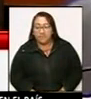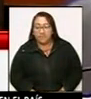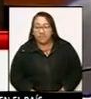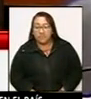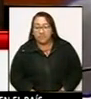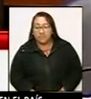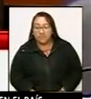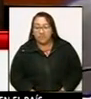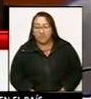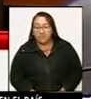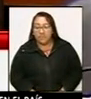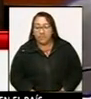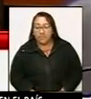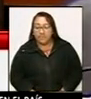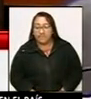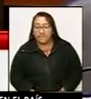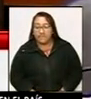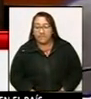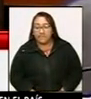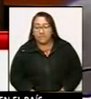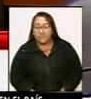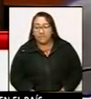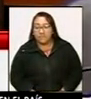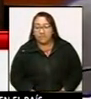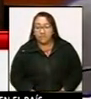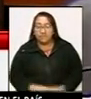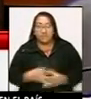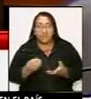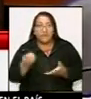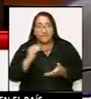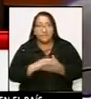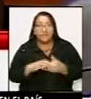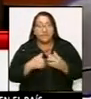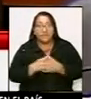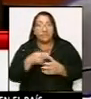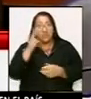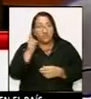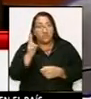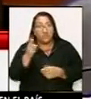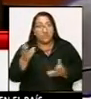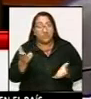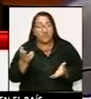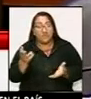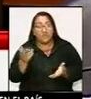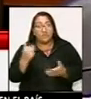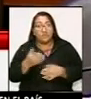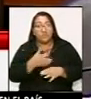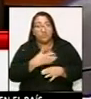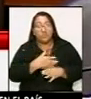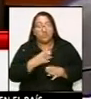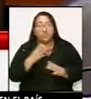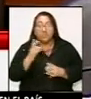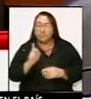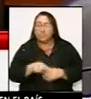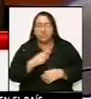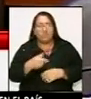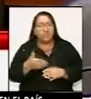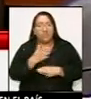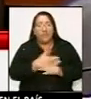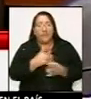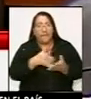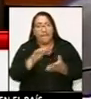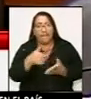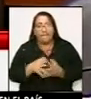colegas, de que hay que reivindicar a las maestras que han sido injustamente